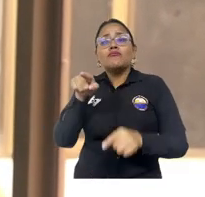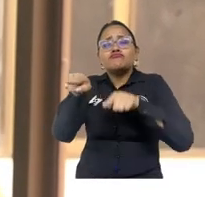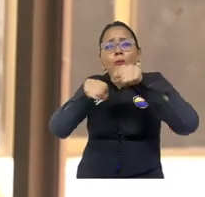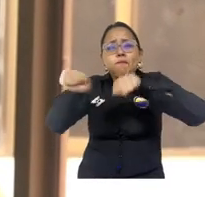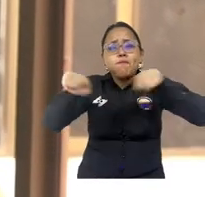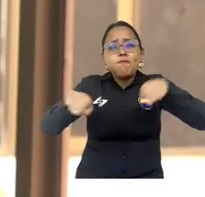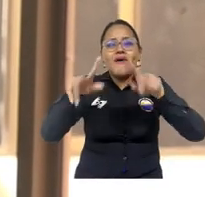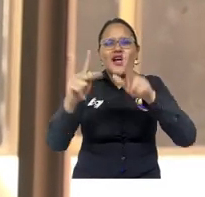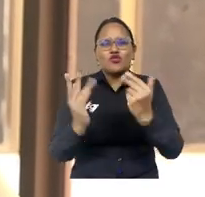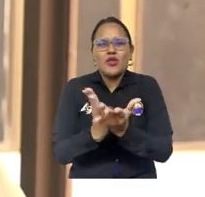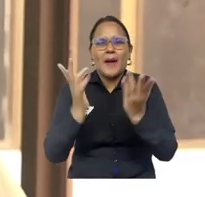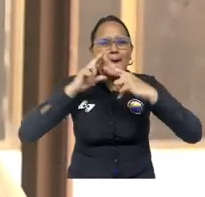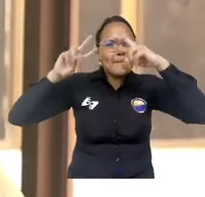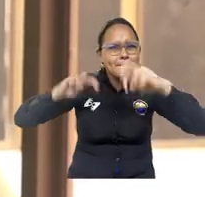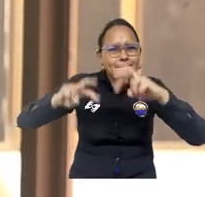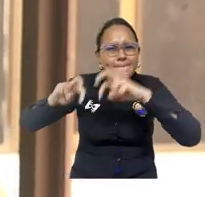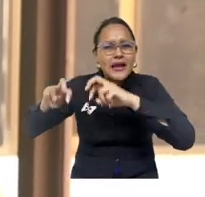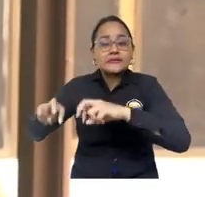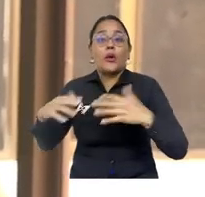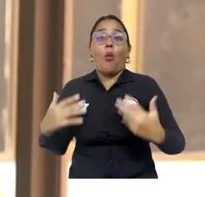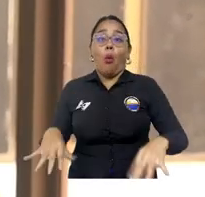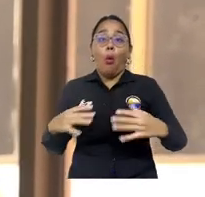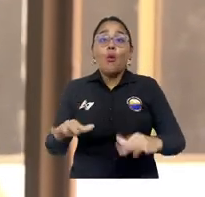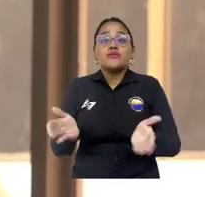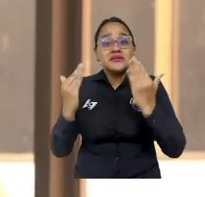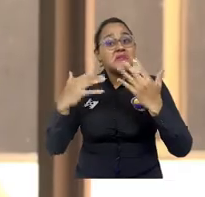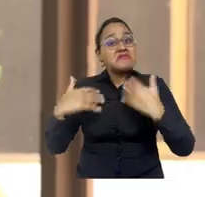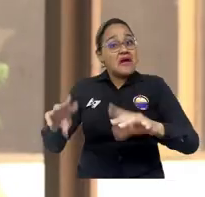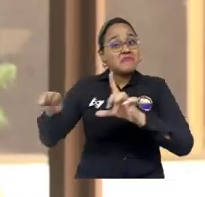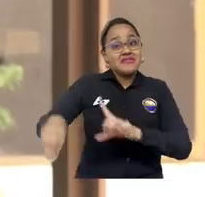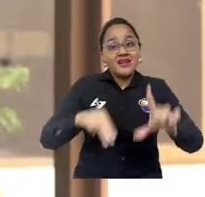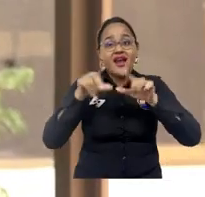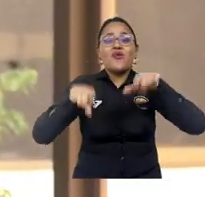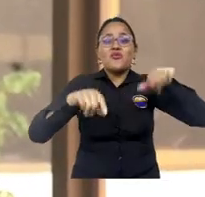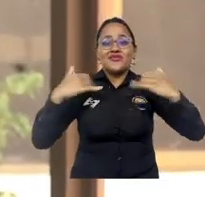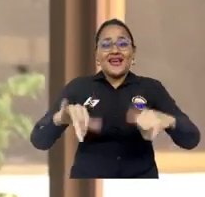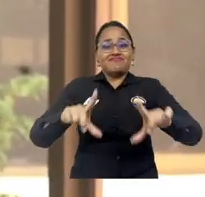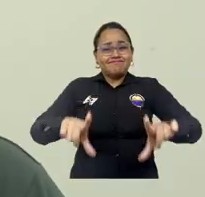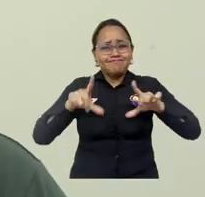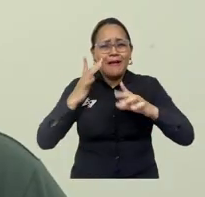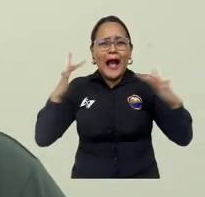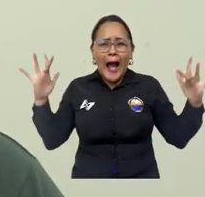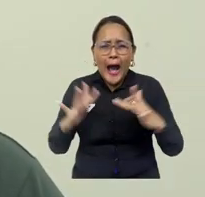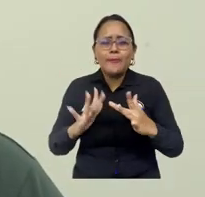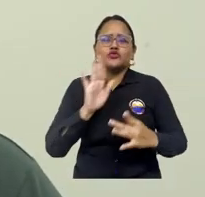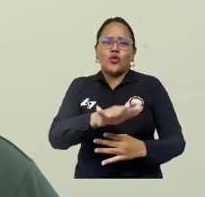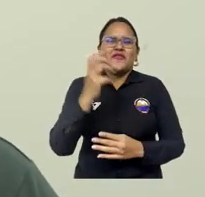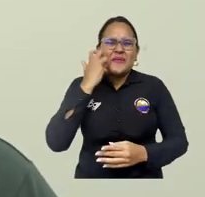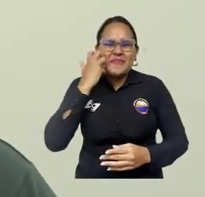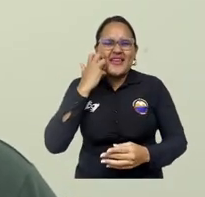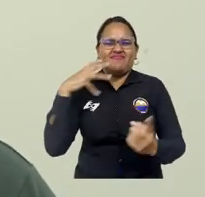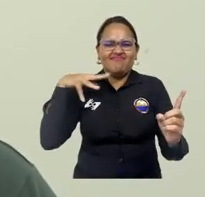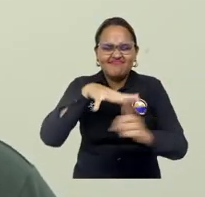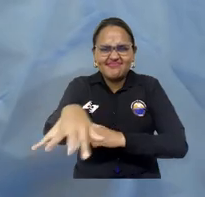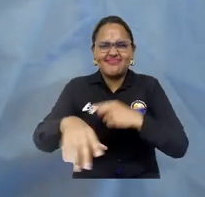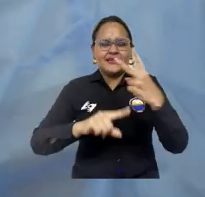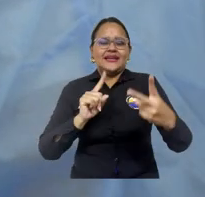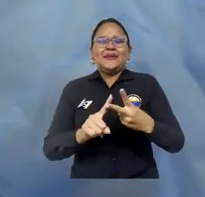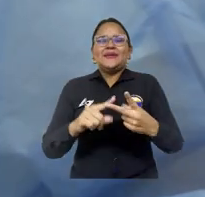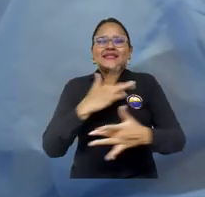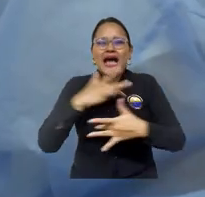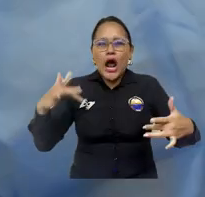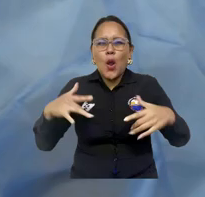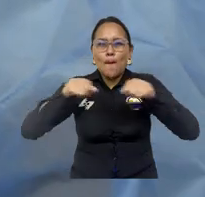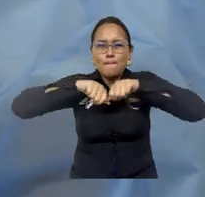han desarrollado nuestros estudiantes de maestría y pues hoy egresados de la misma en las áreas de ecoepidemiología de las enfermedades